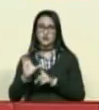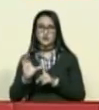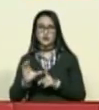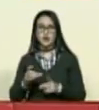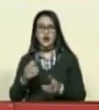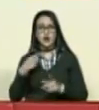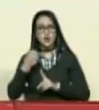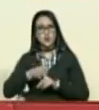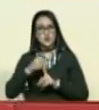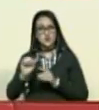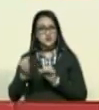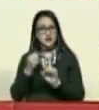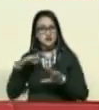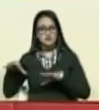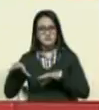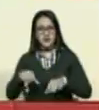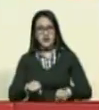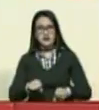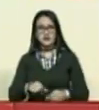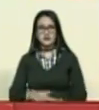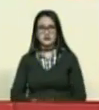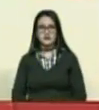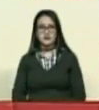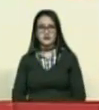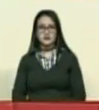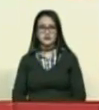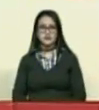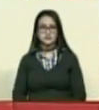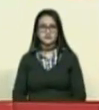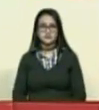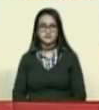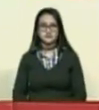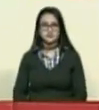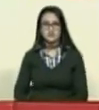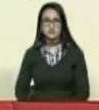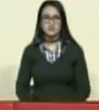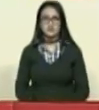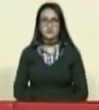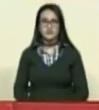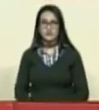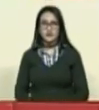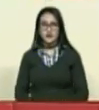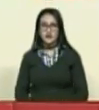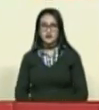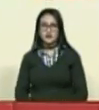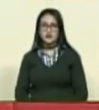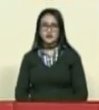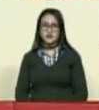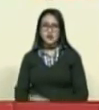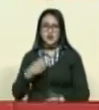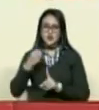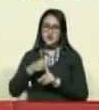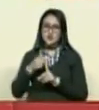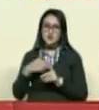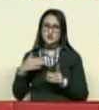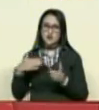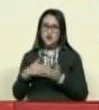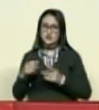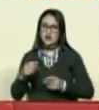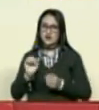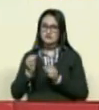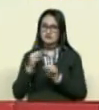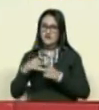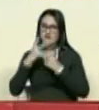en la lucha antiimperialista y anticolonialista que tenemos, la batalla por la honestidad contra los antivalores de